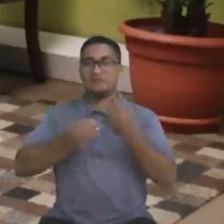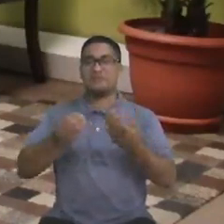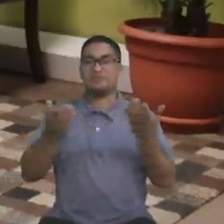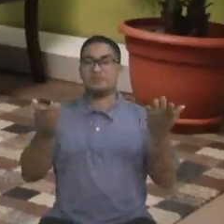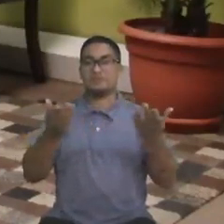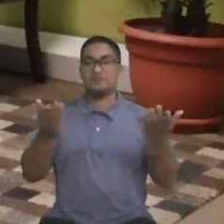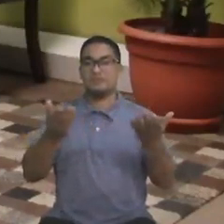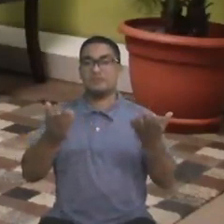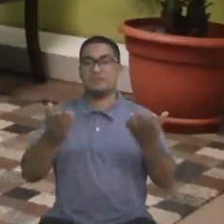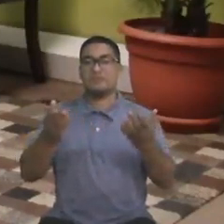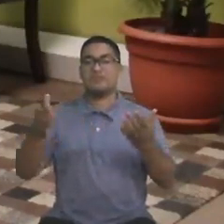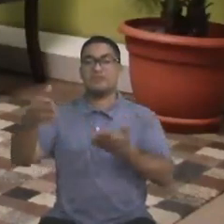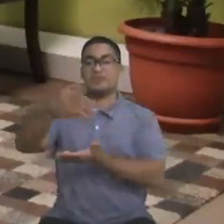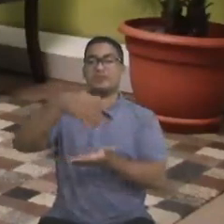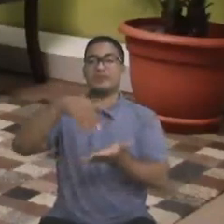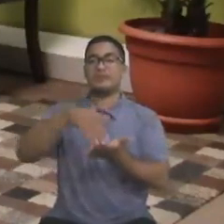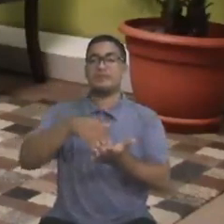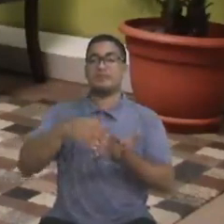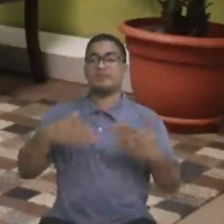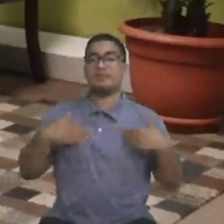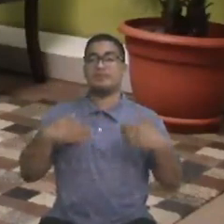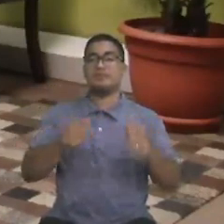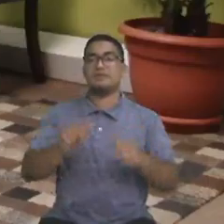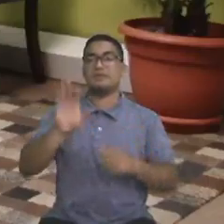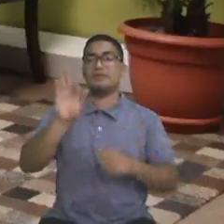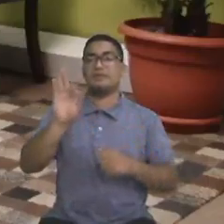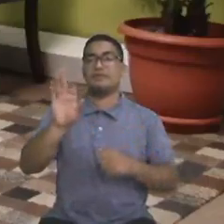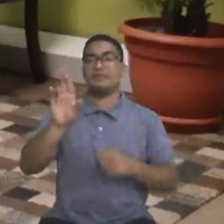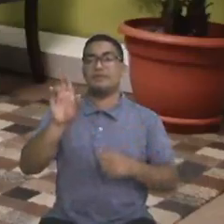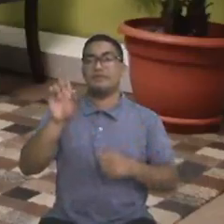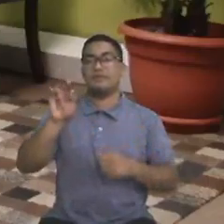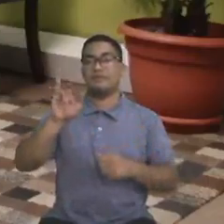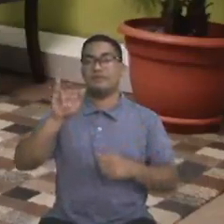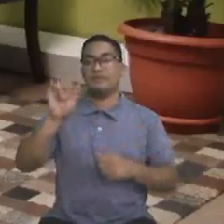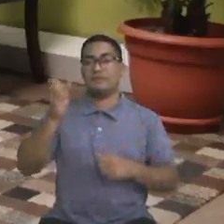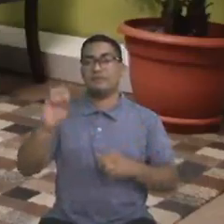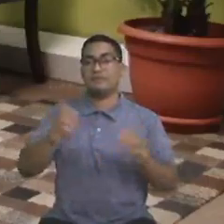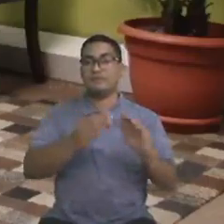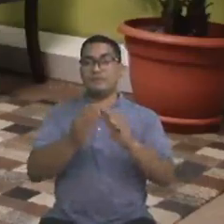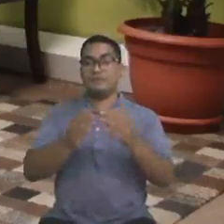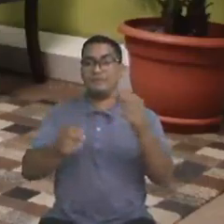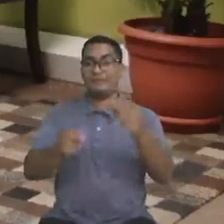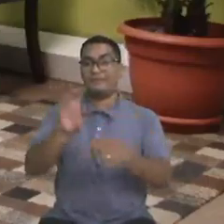de marzo de este año. Licenciada, usted es la responsable